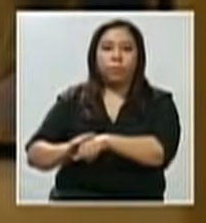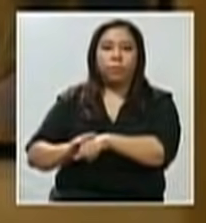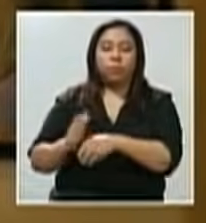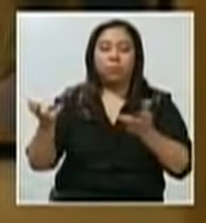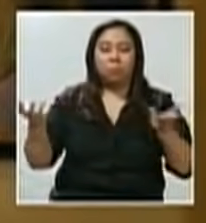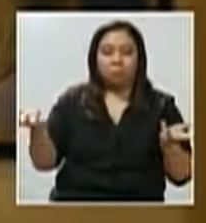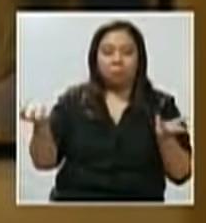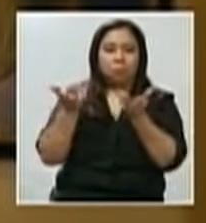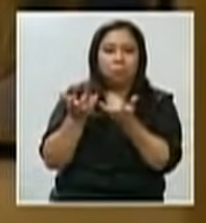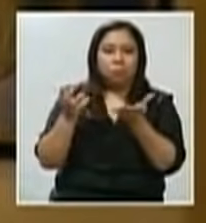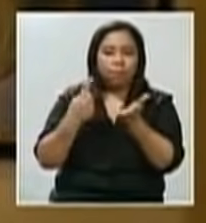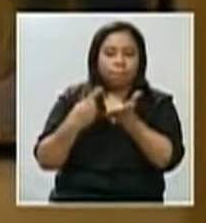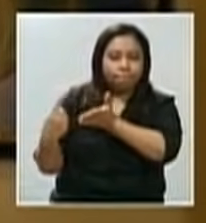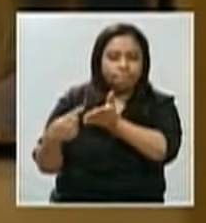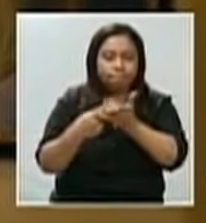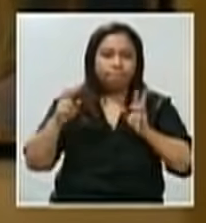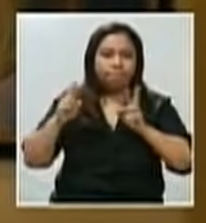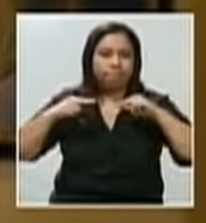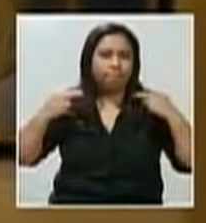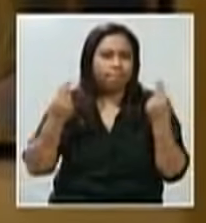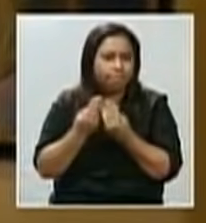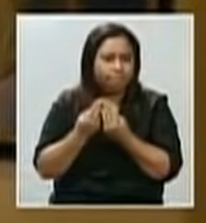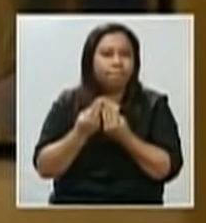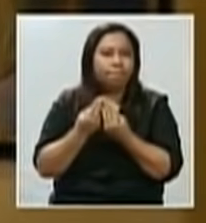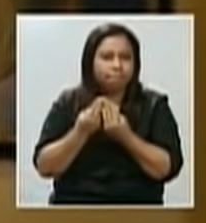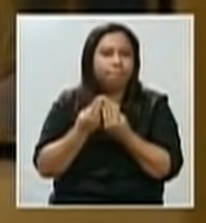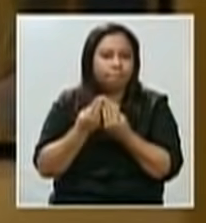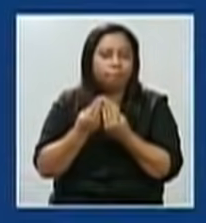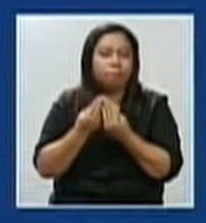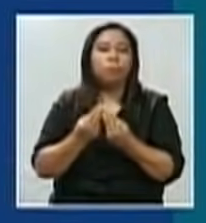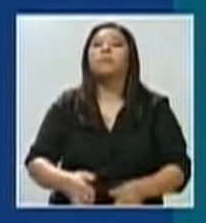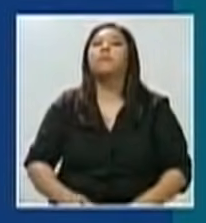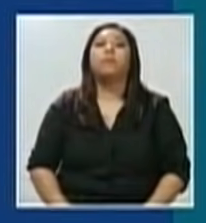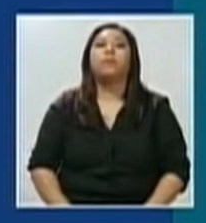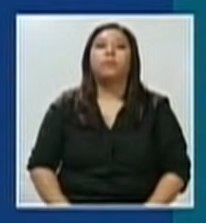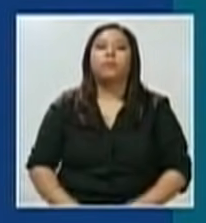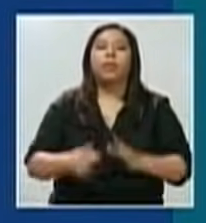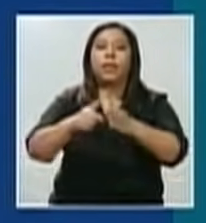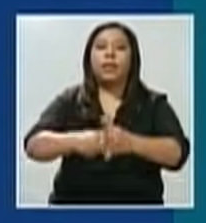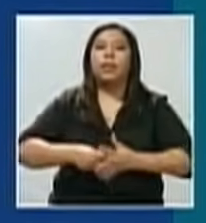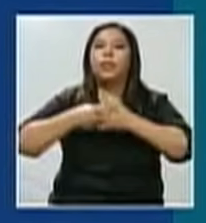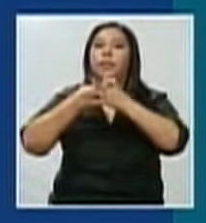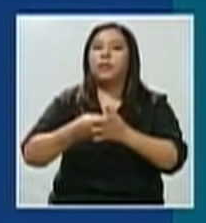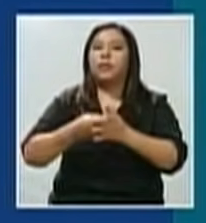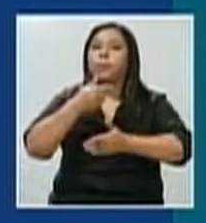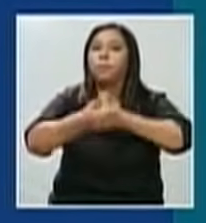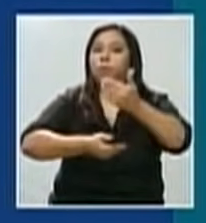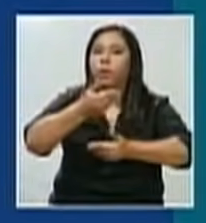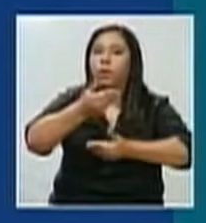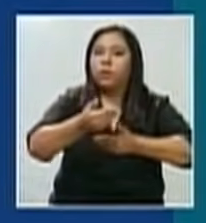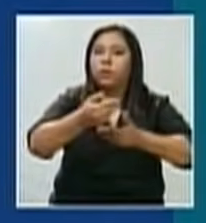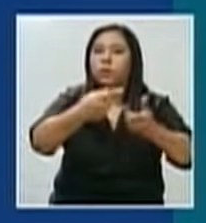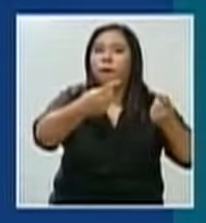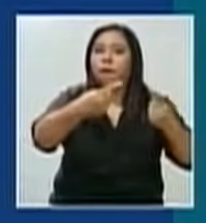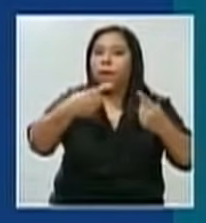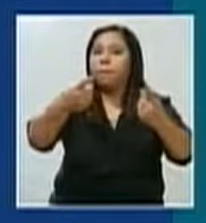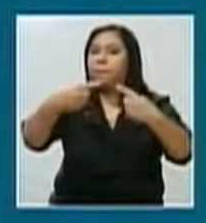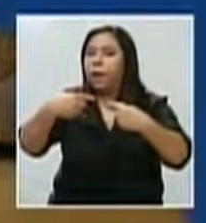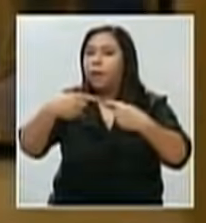SINAGER, se ha decidido iniciar el proceso de apertura semipresencial y